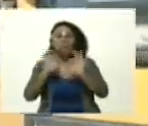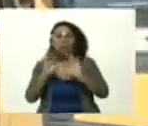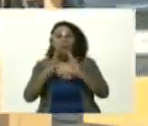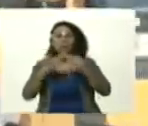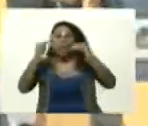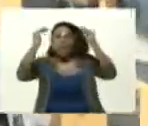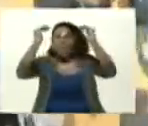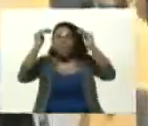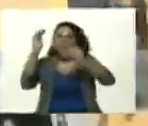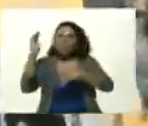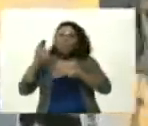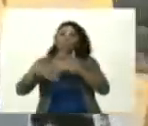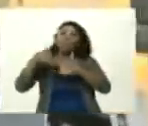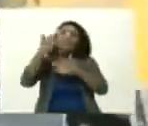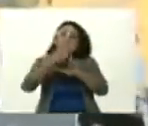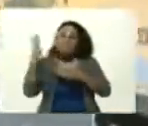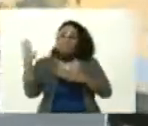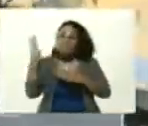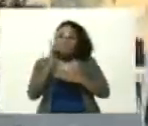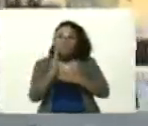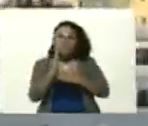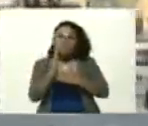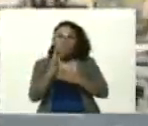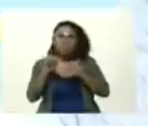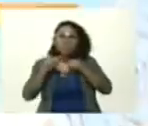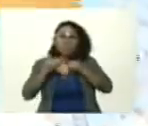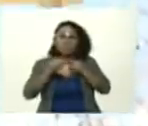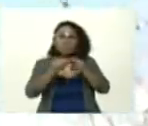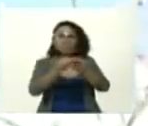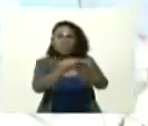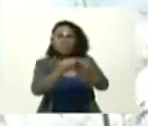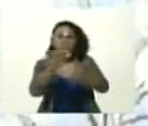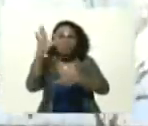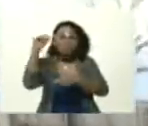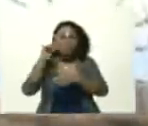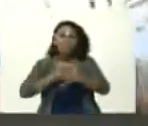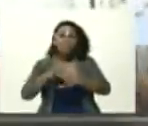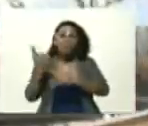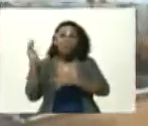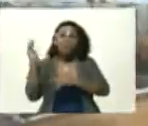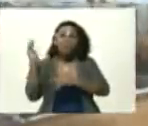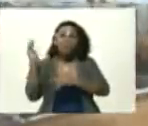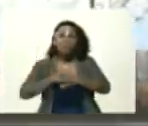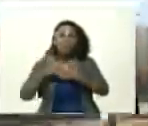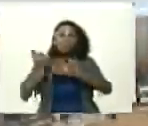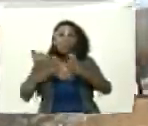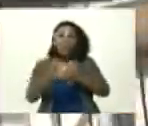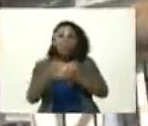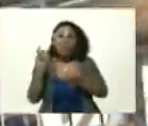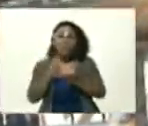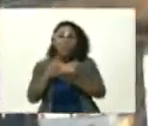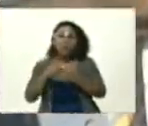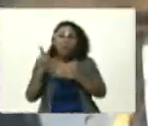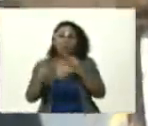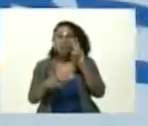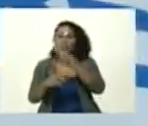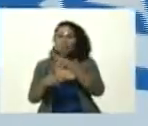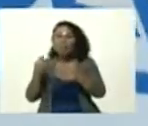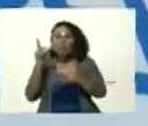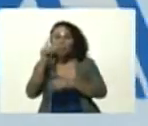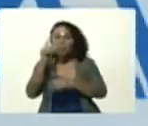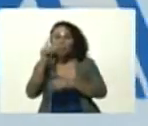techos para luego venirnos. En paralelo, los baños, porque vienen las presenciales, aquí vemos a los